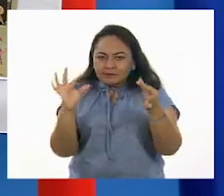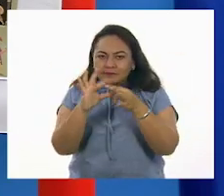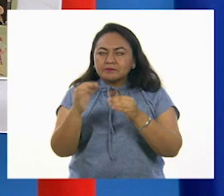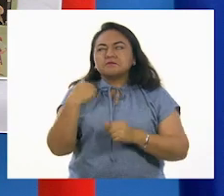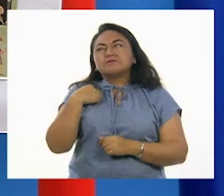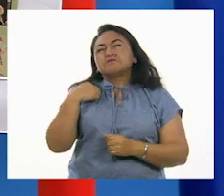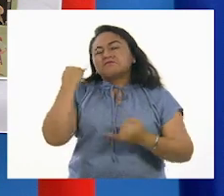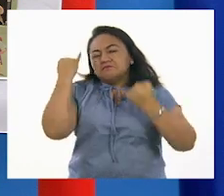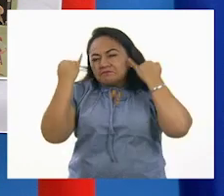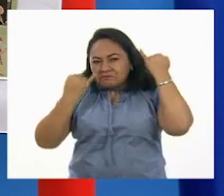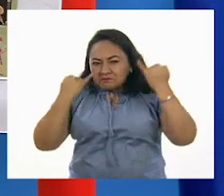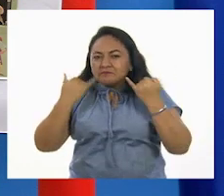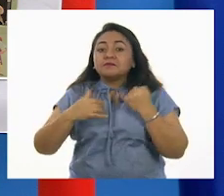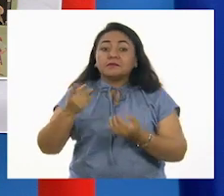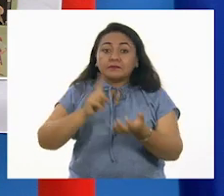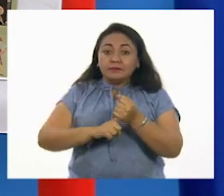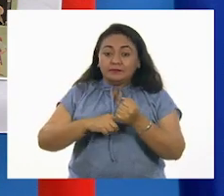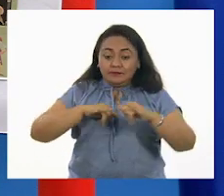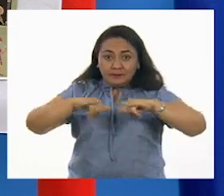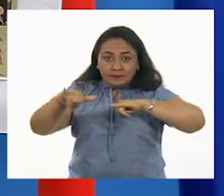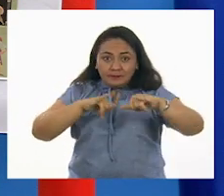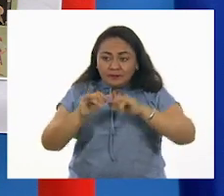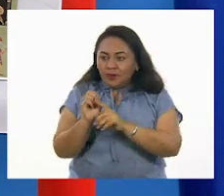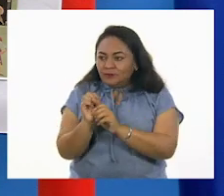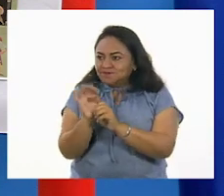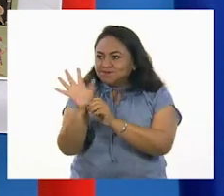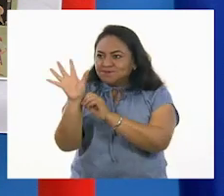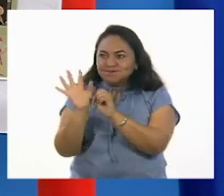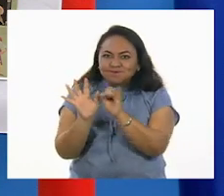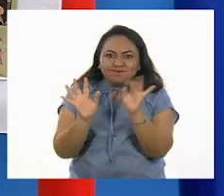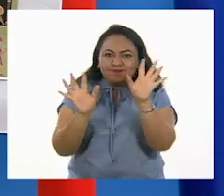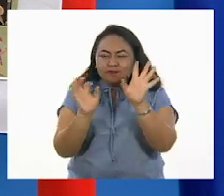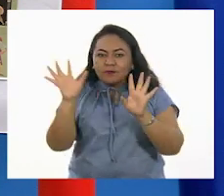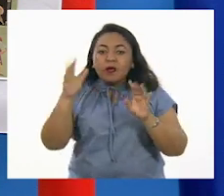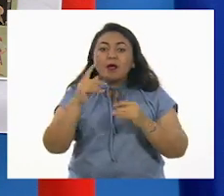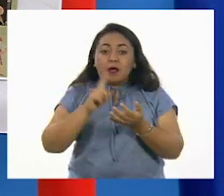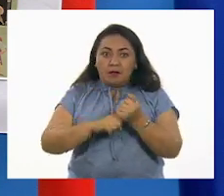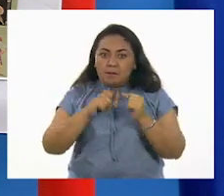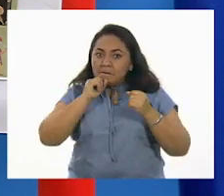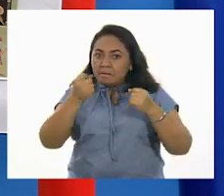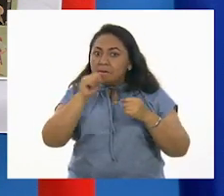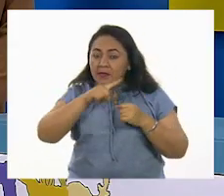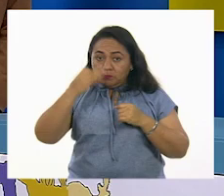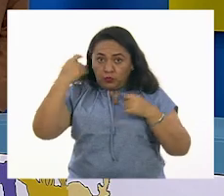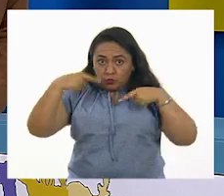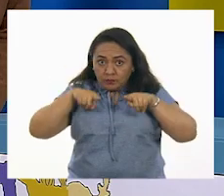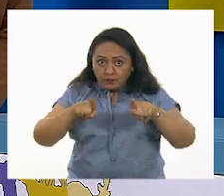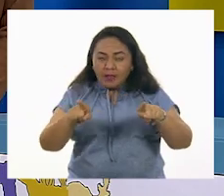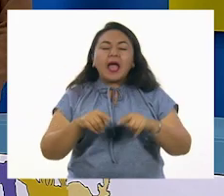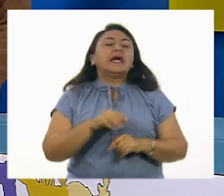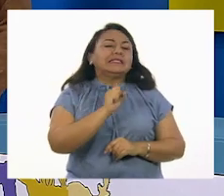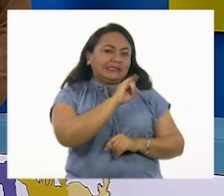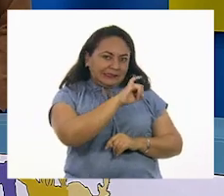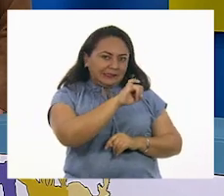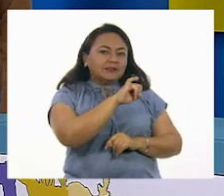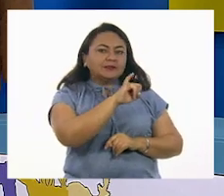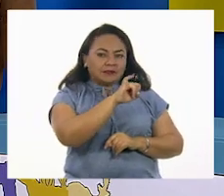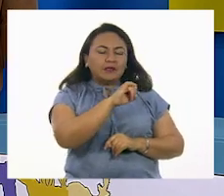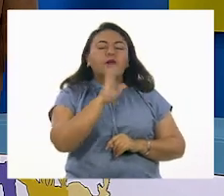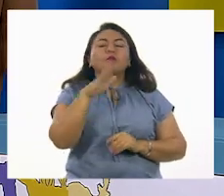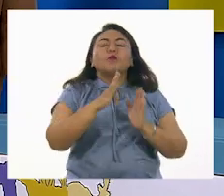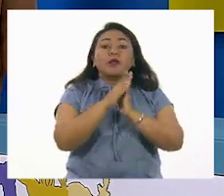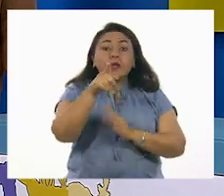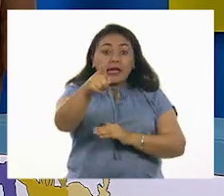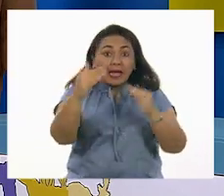Me imagino que esos 2 mapas conceptuales se irán llenando de manera alterna, ¿cierto? Así es, María. En casa, por